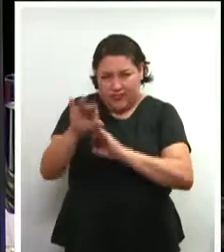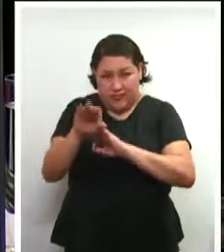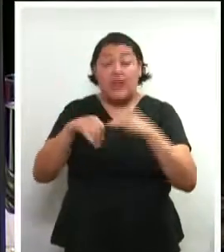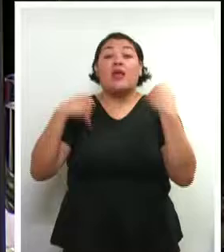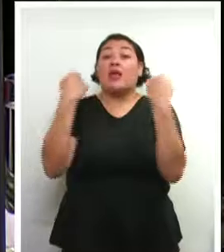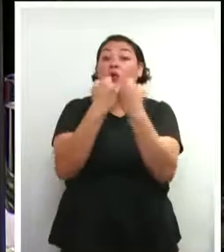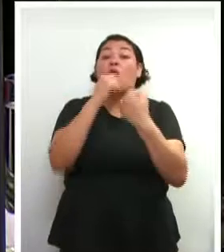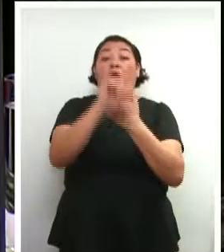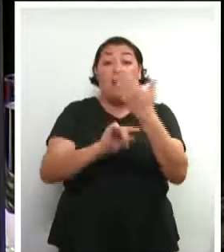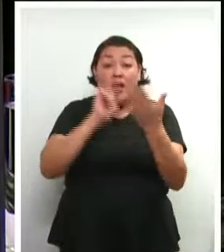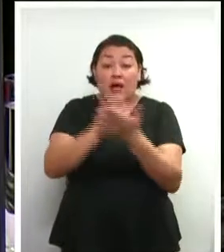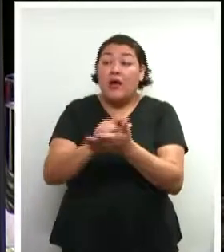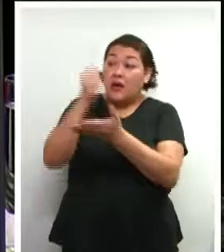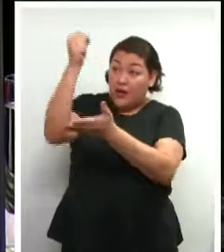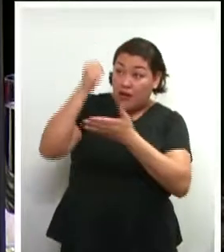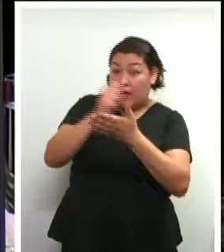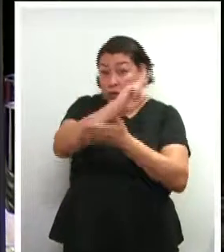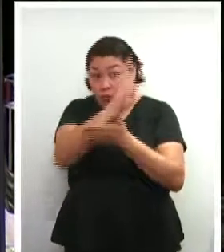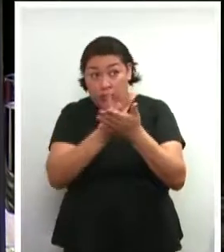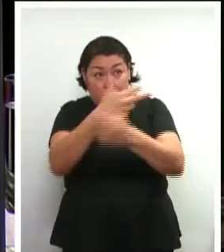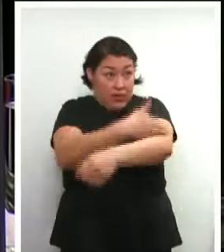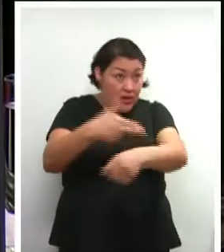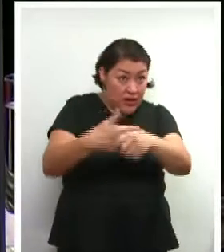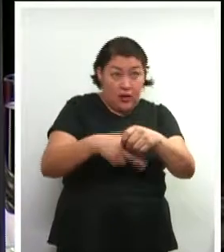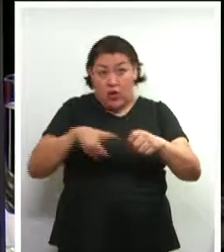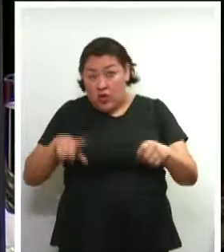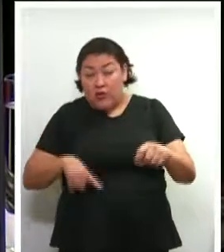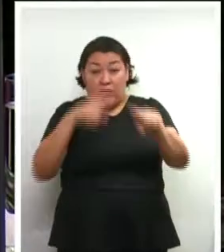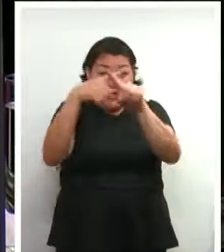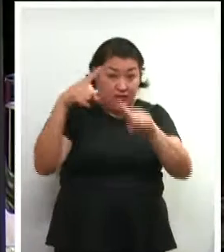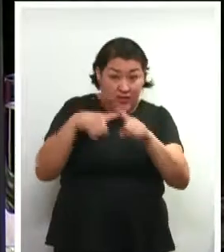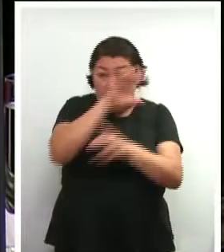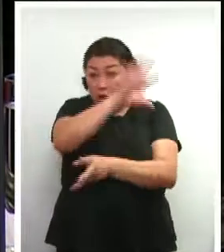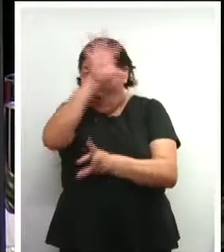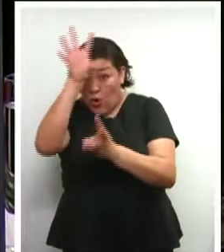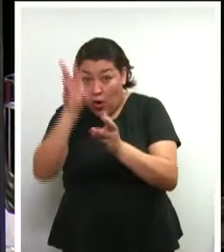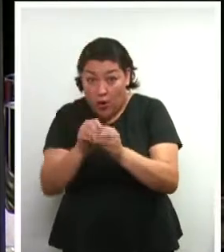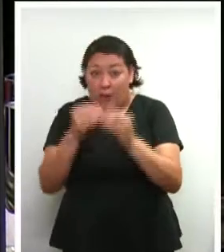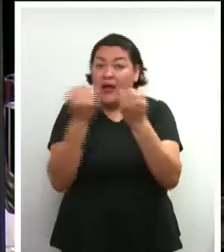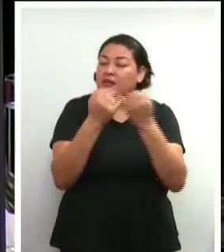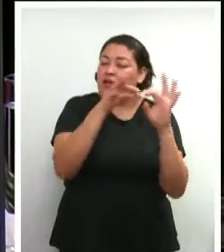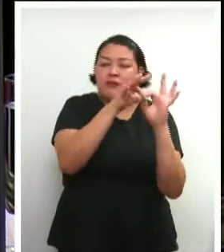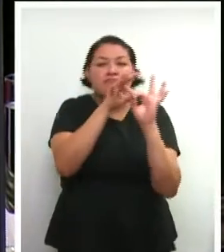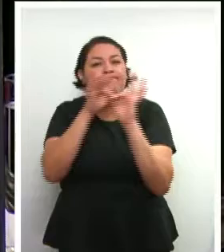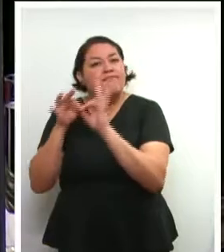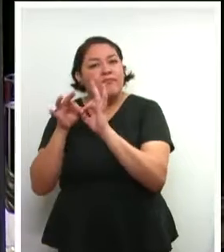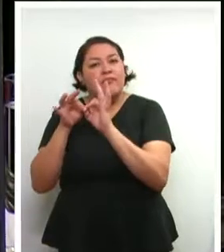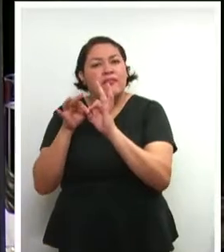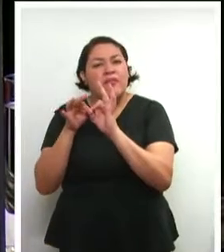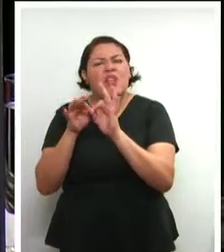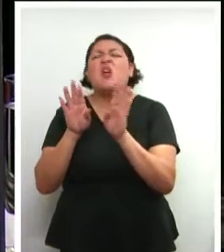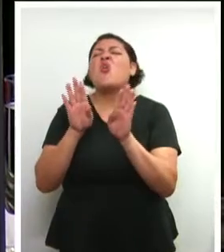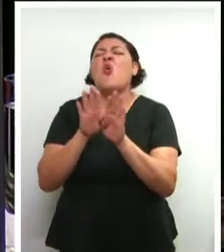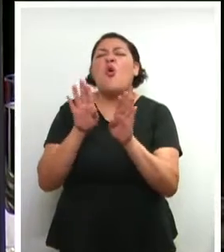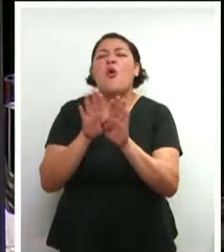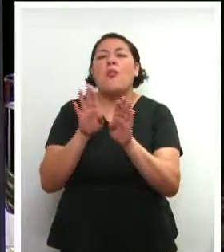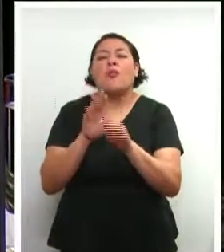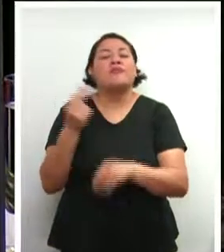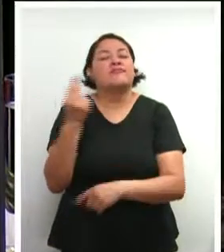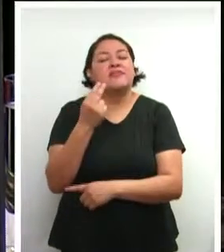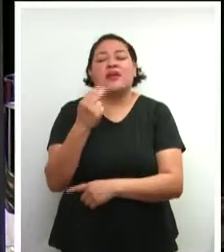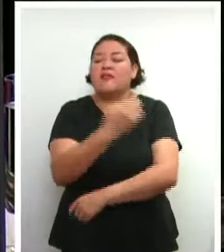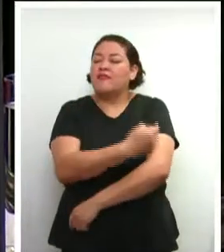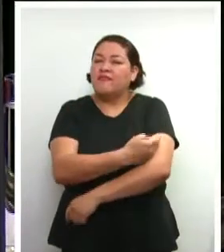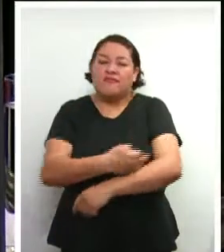leyes, presupuestos, programas y políticas públicas deberán en todo momento estar diseñadas con base en la perspectiva de la